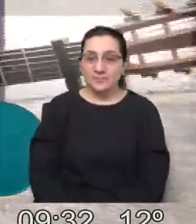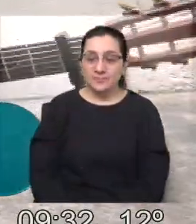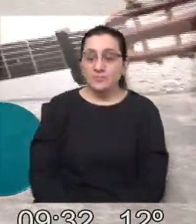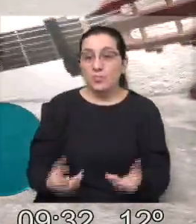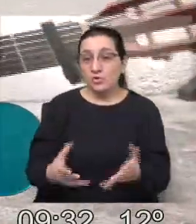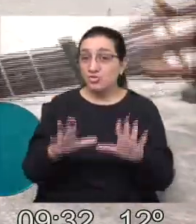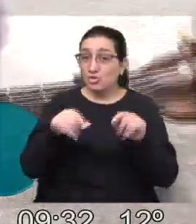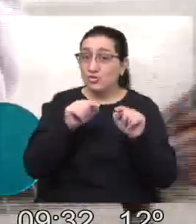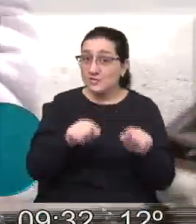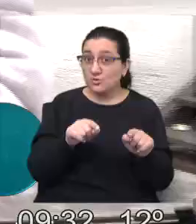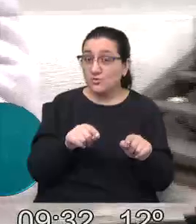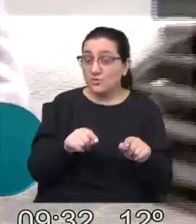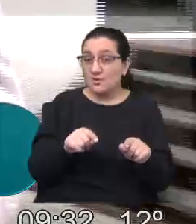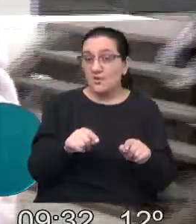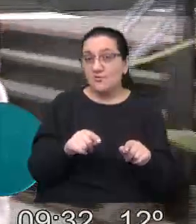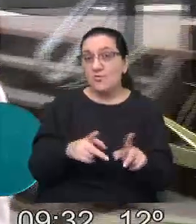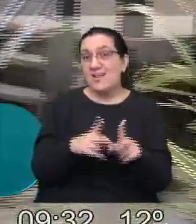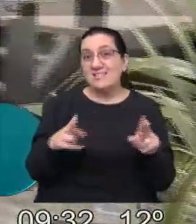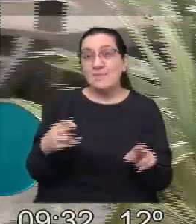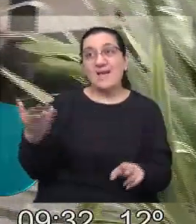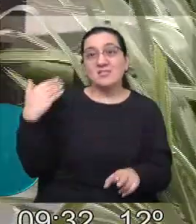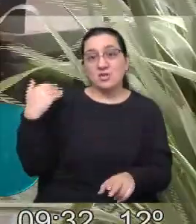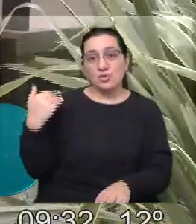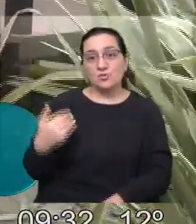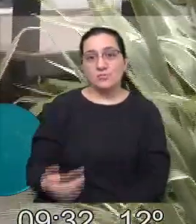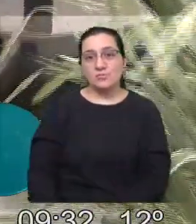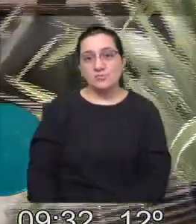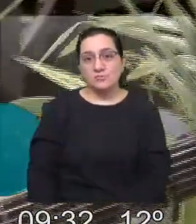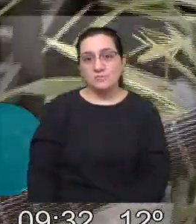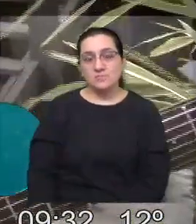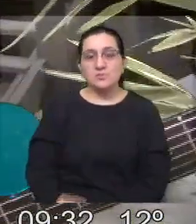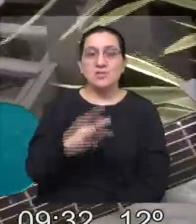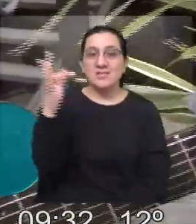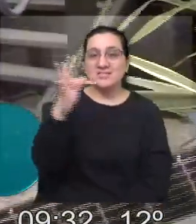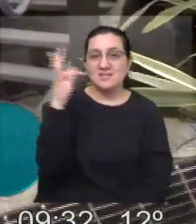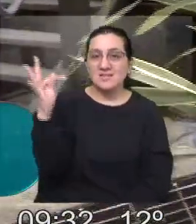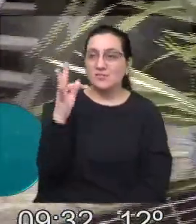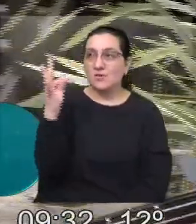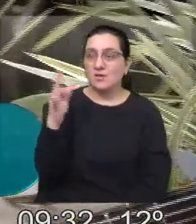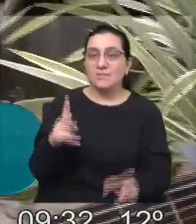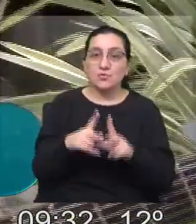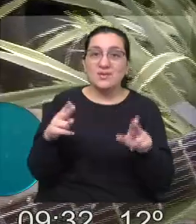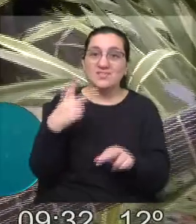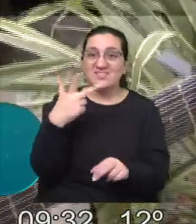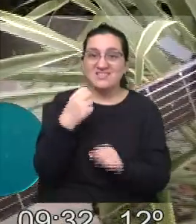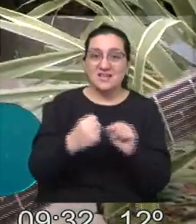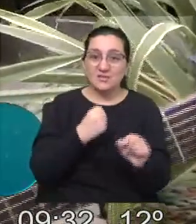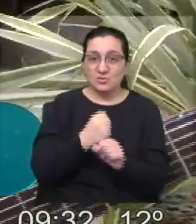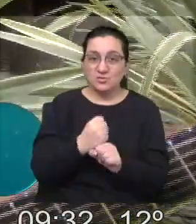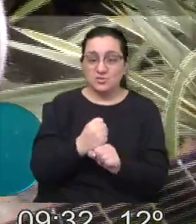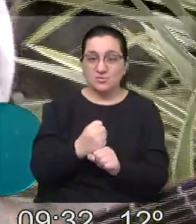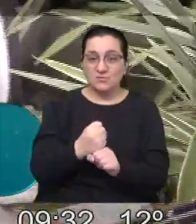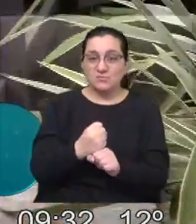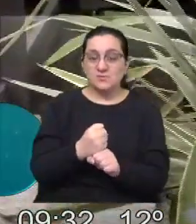todo eso fue más que nada una etapa anterior. Lo de tallerista fue durante 3 años, mediante